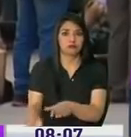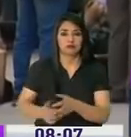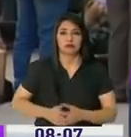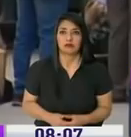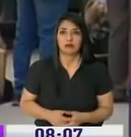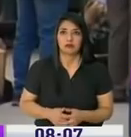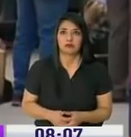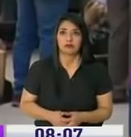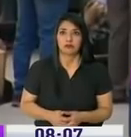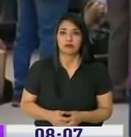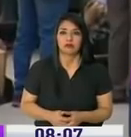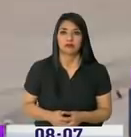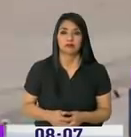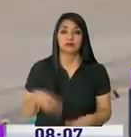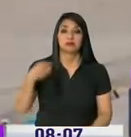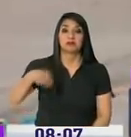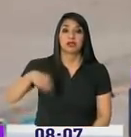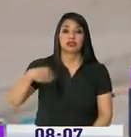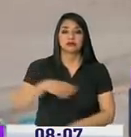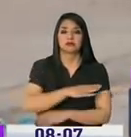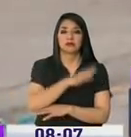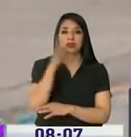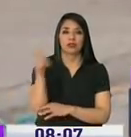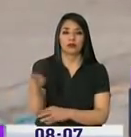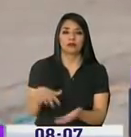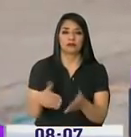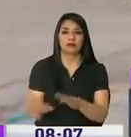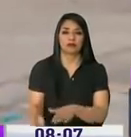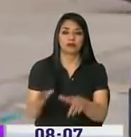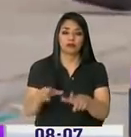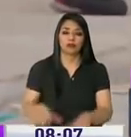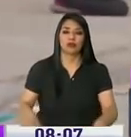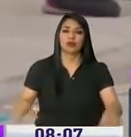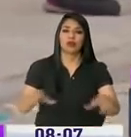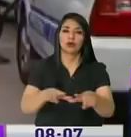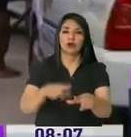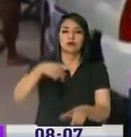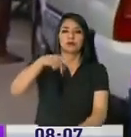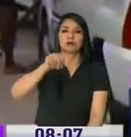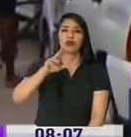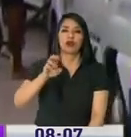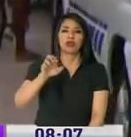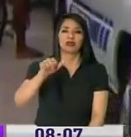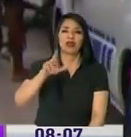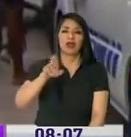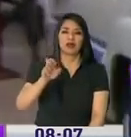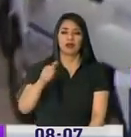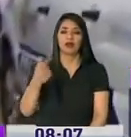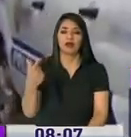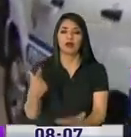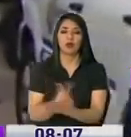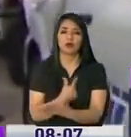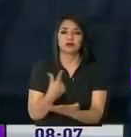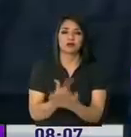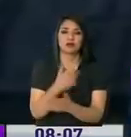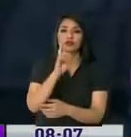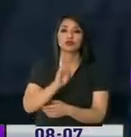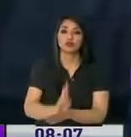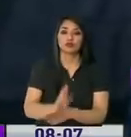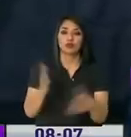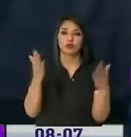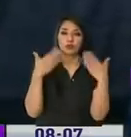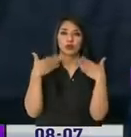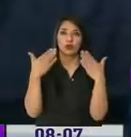registró al mediodía del miércoles en la cooperativa causa proletaria en guayaquil